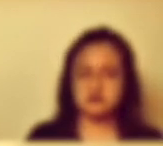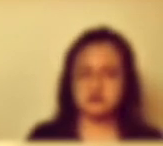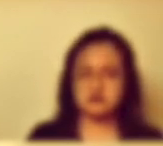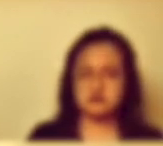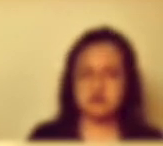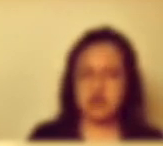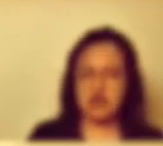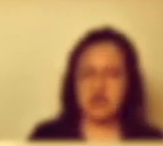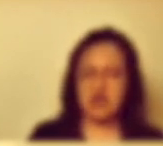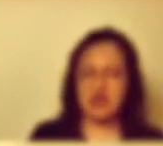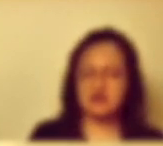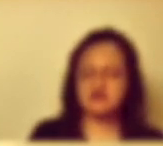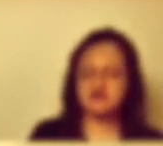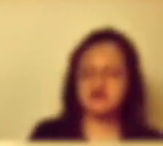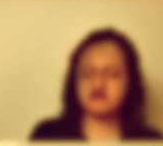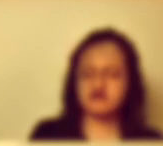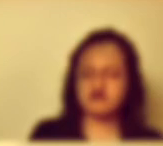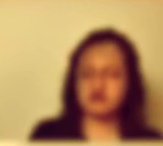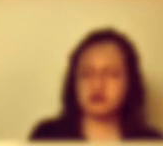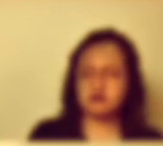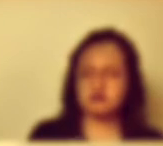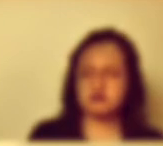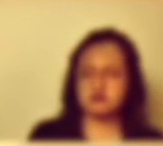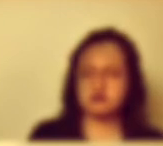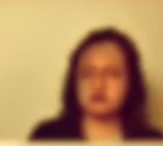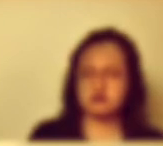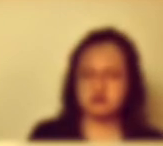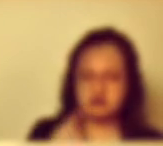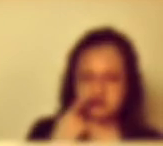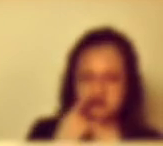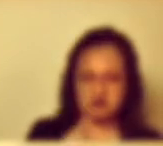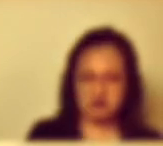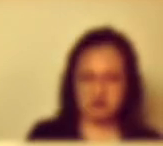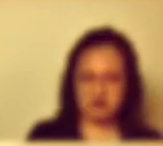mal prestigio, de muy mala fama.